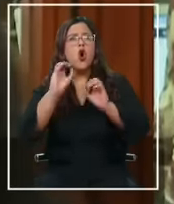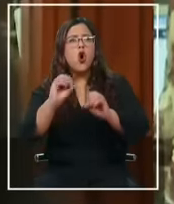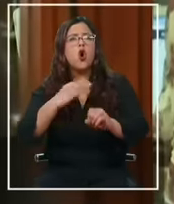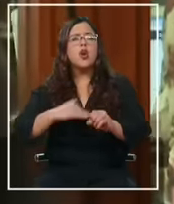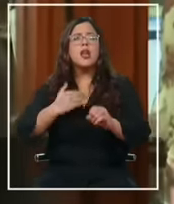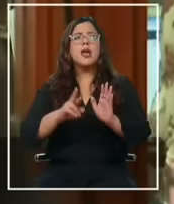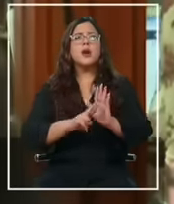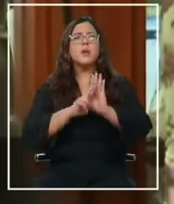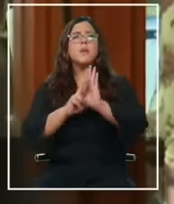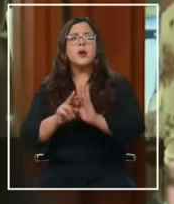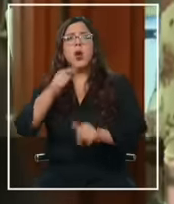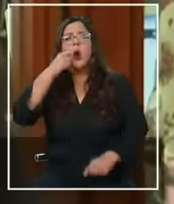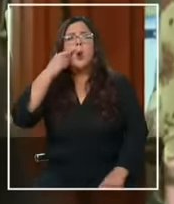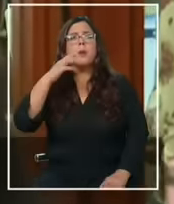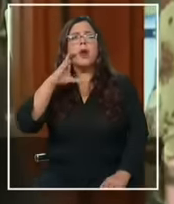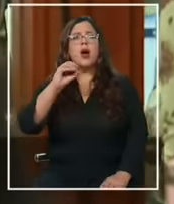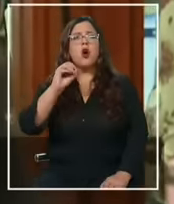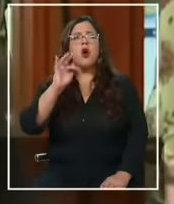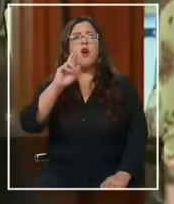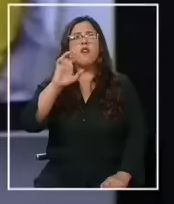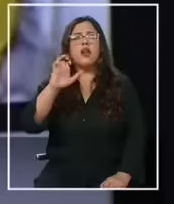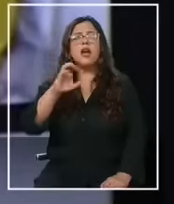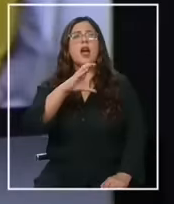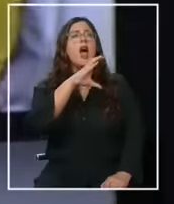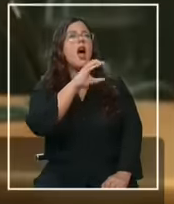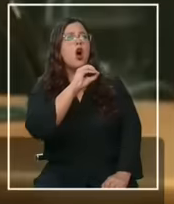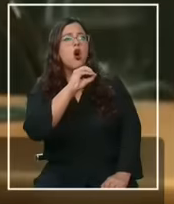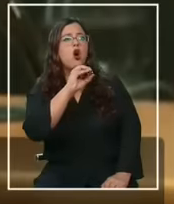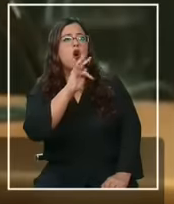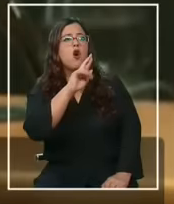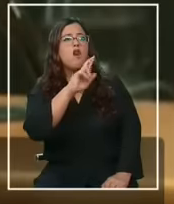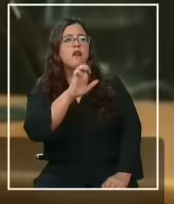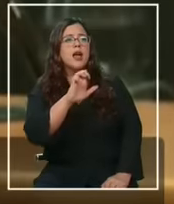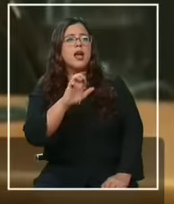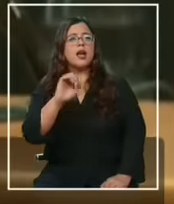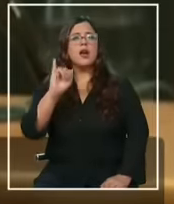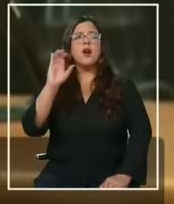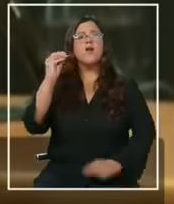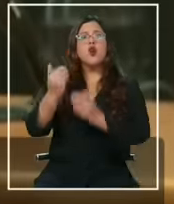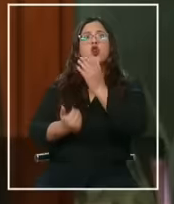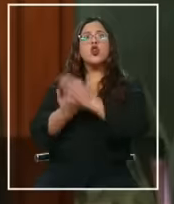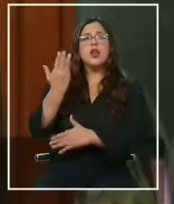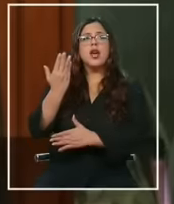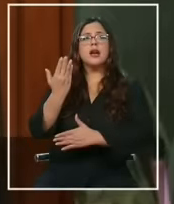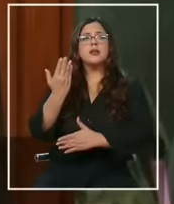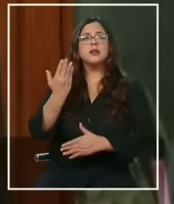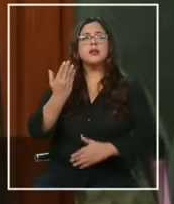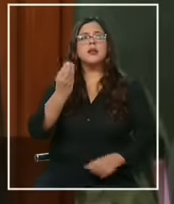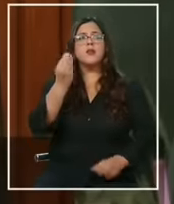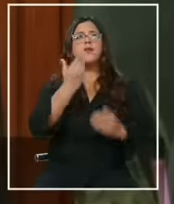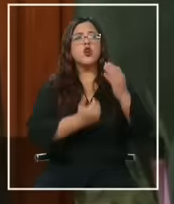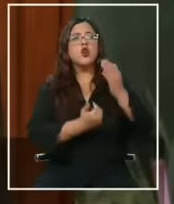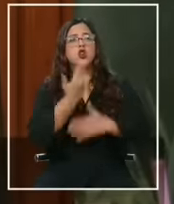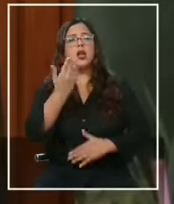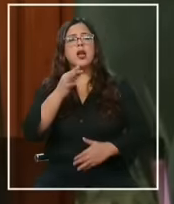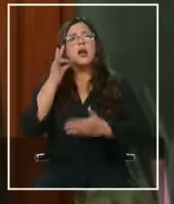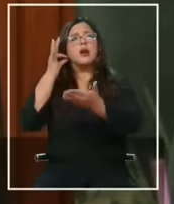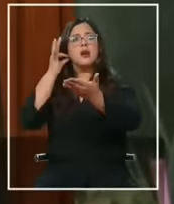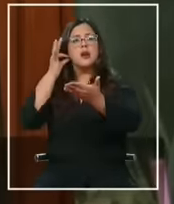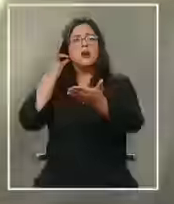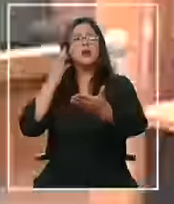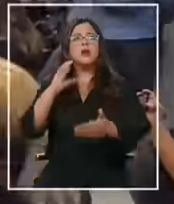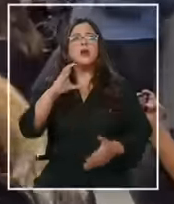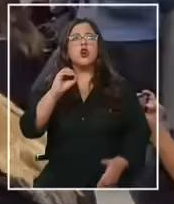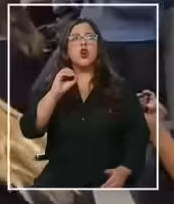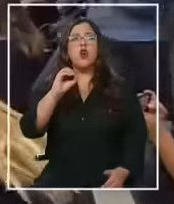que lo represente el señor Cofré? Señor Cofré. Señor Cofré. Cofré. Buenos días, señorita, señor